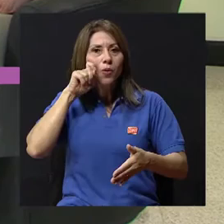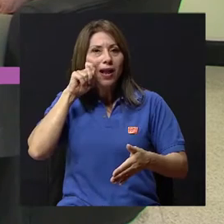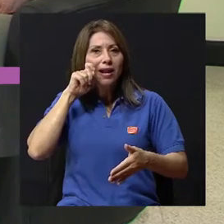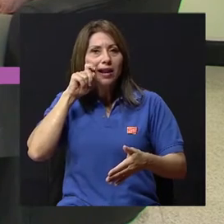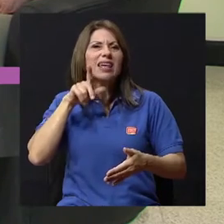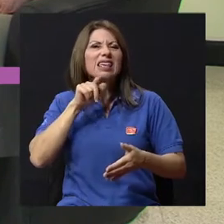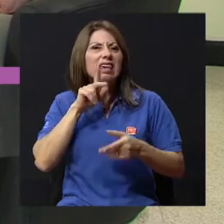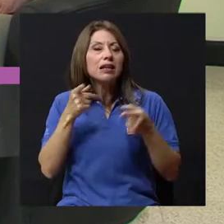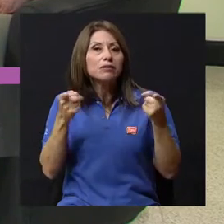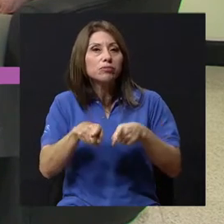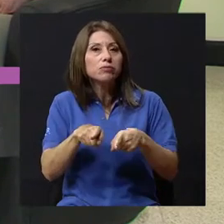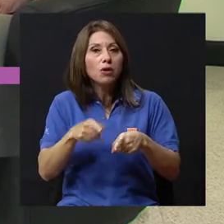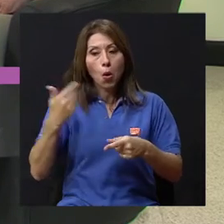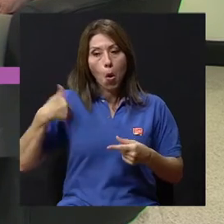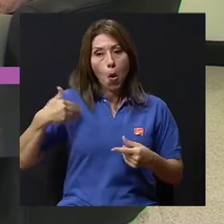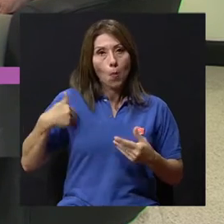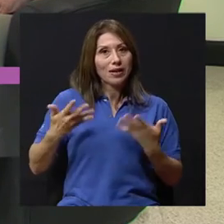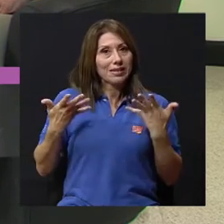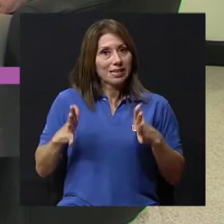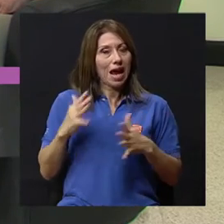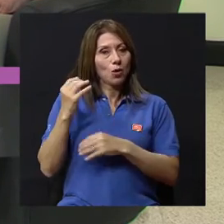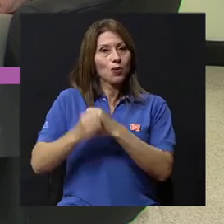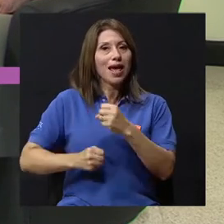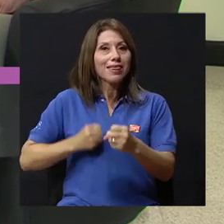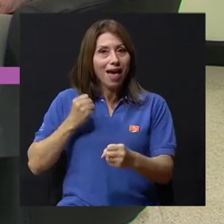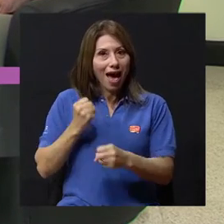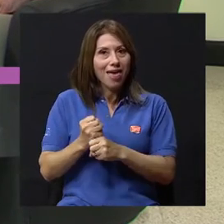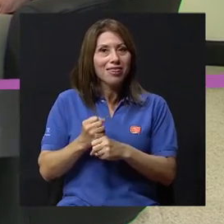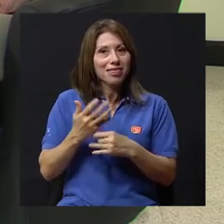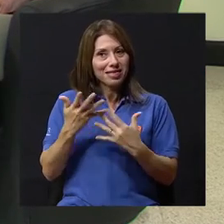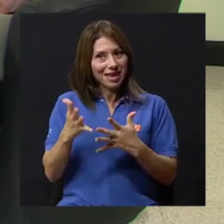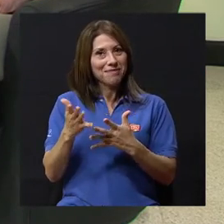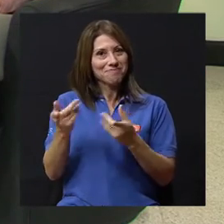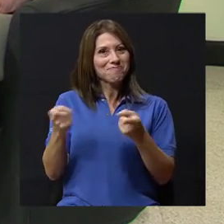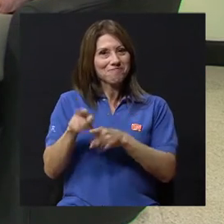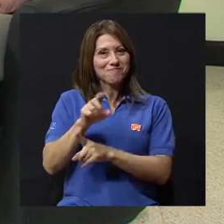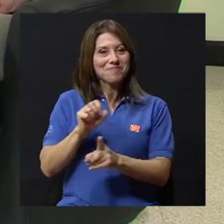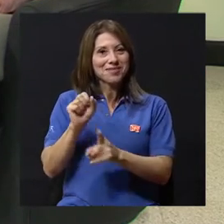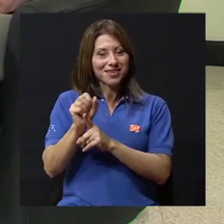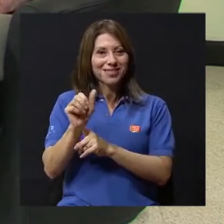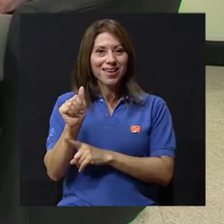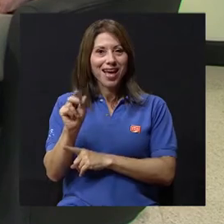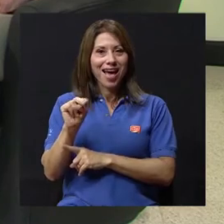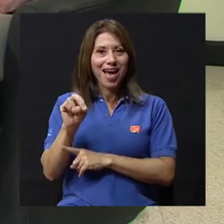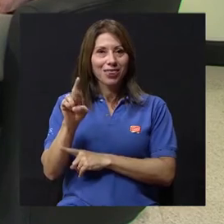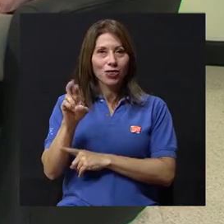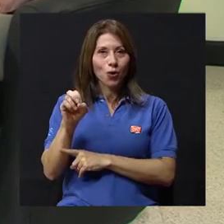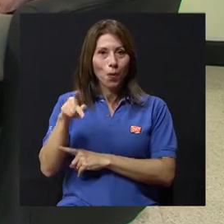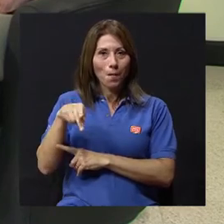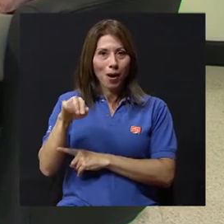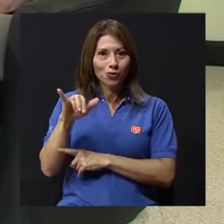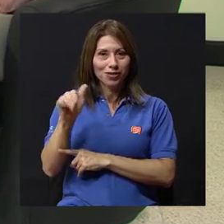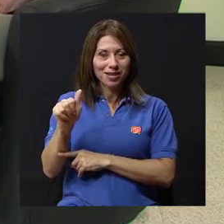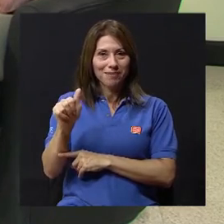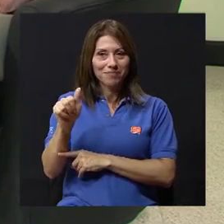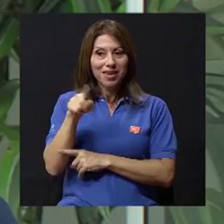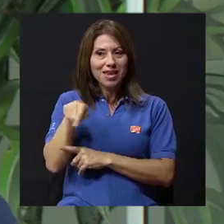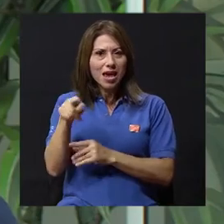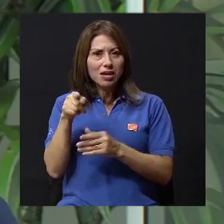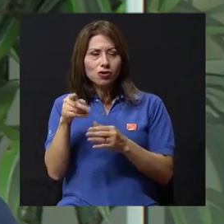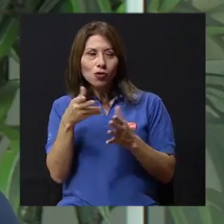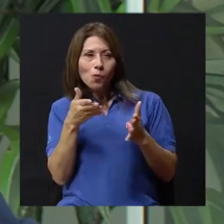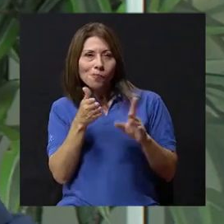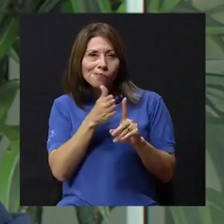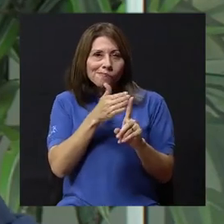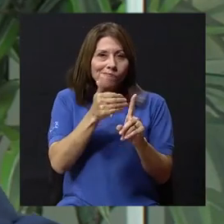son de hombres que están ya en una edad, digamos, en la edad andropáusica, con muchachas mucho más jóvenes,